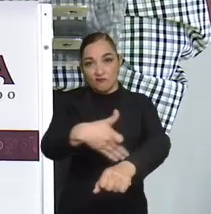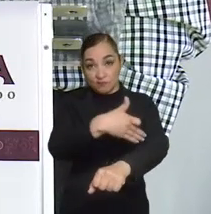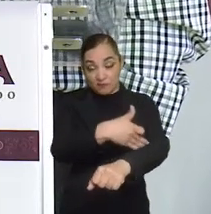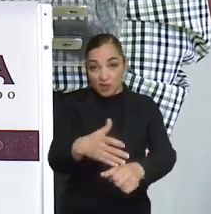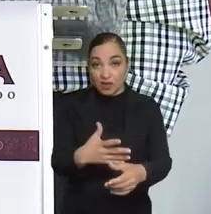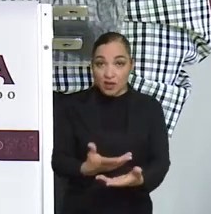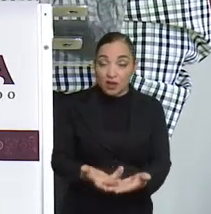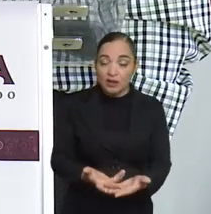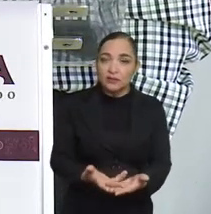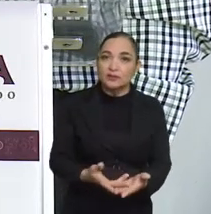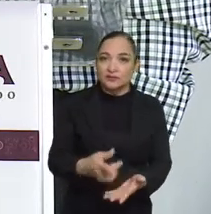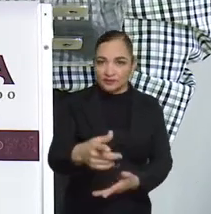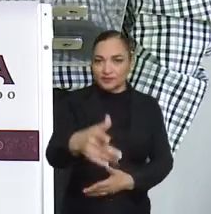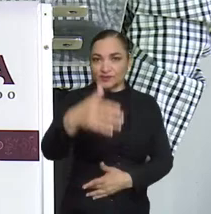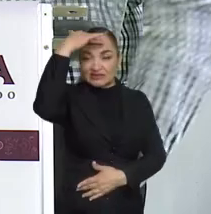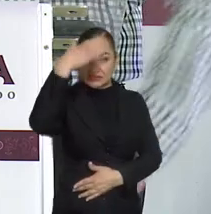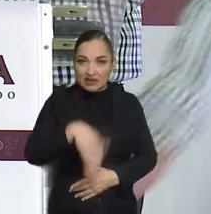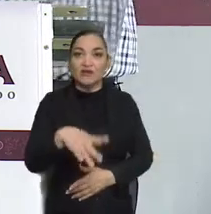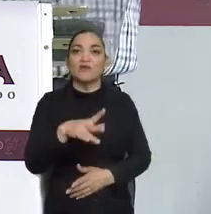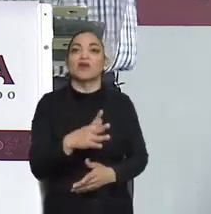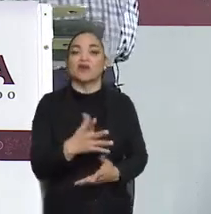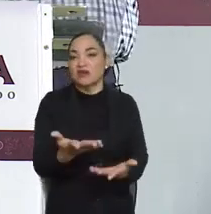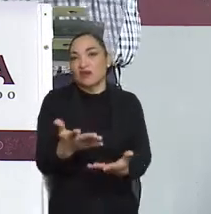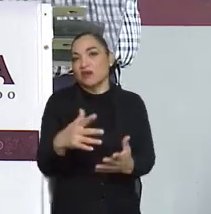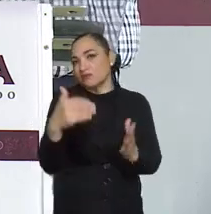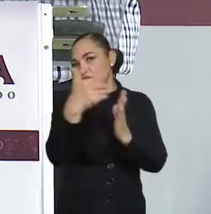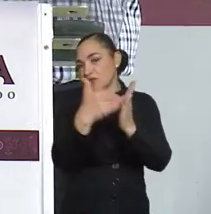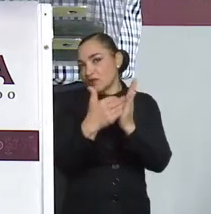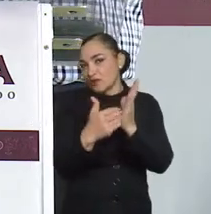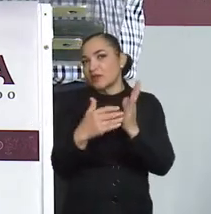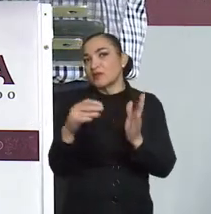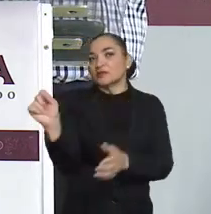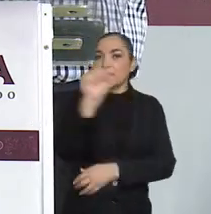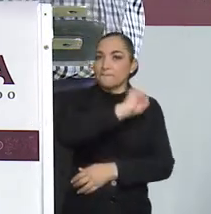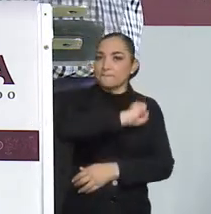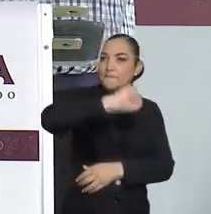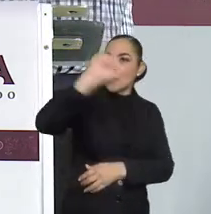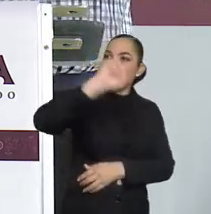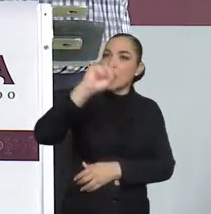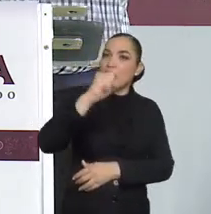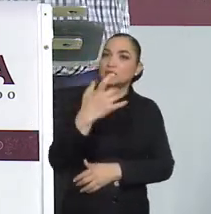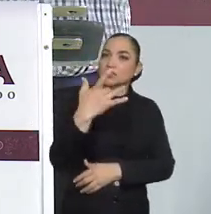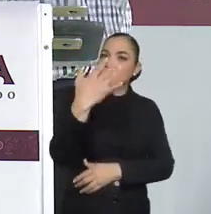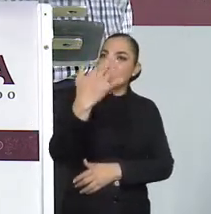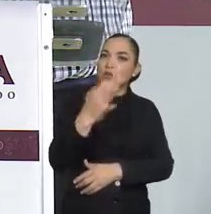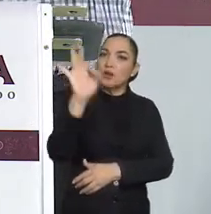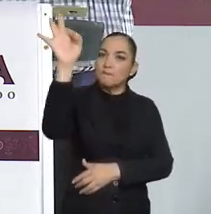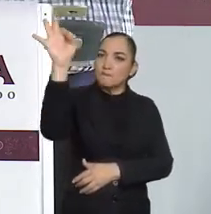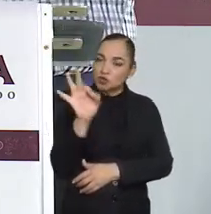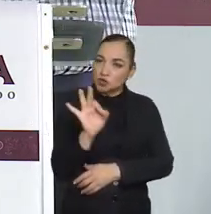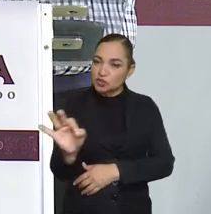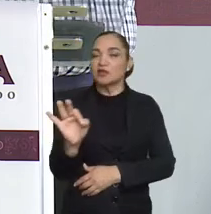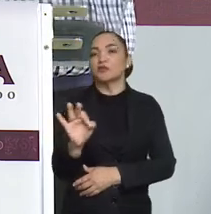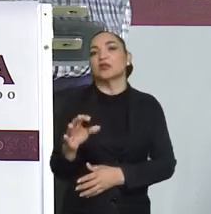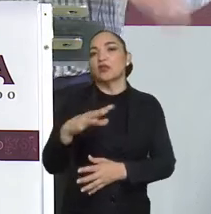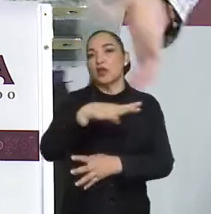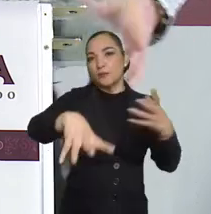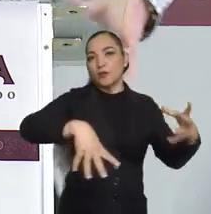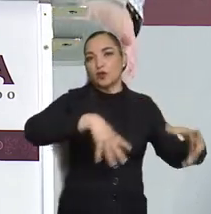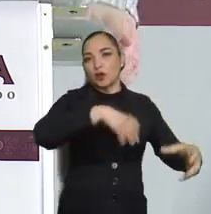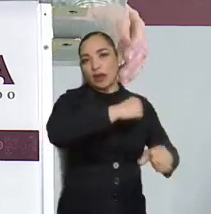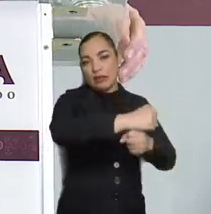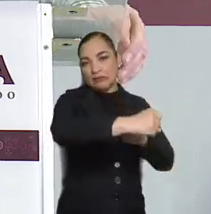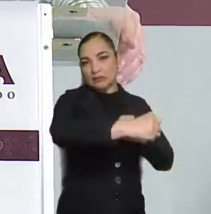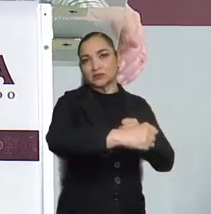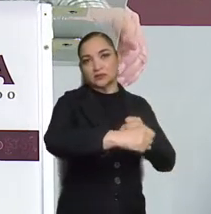lo sabe todo. Ya sabe el que ya subió 50% en violencia familiar y que no se queden los desaparecidos. No compartimos